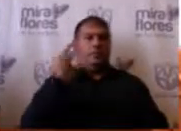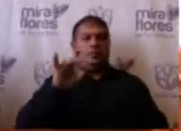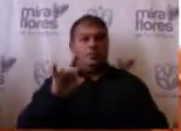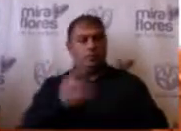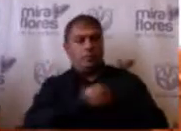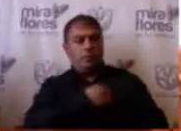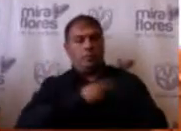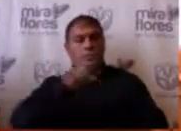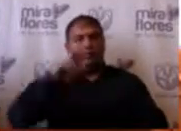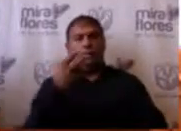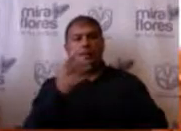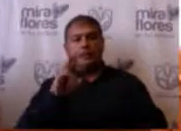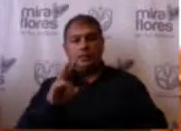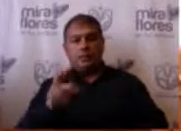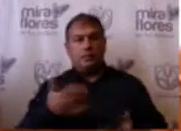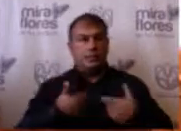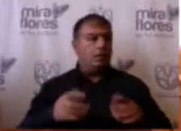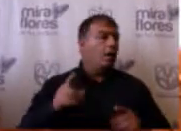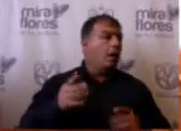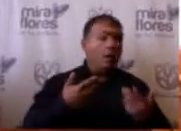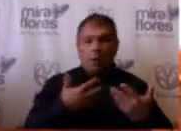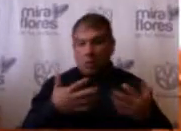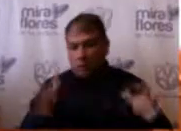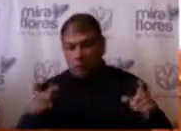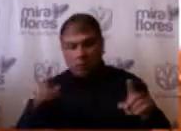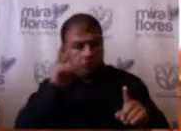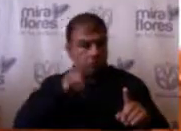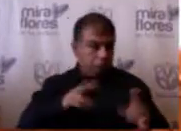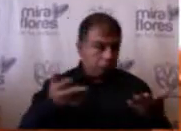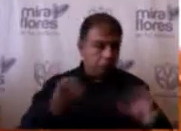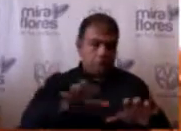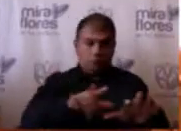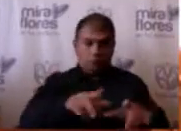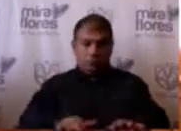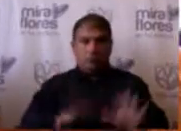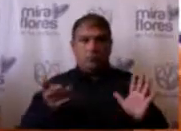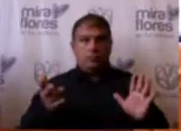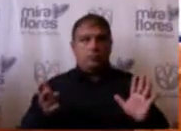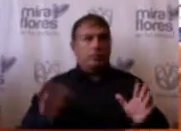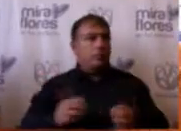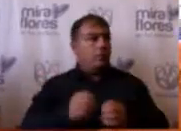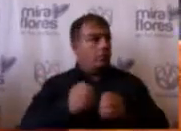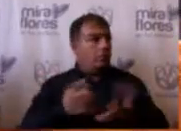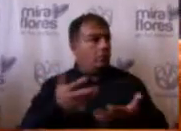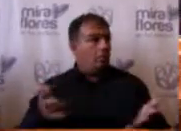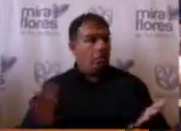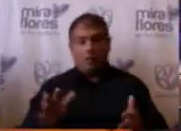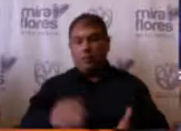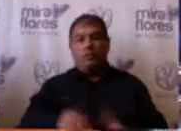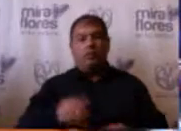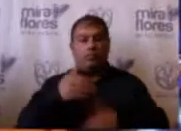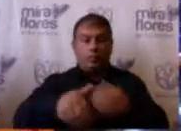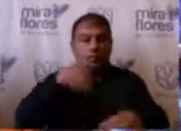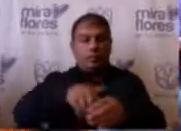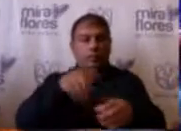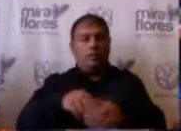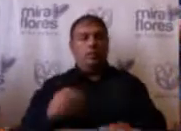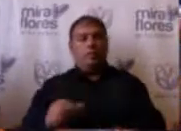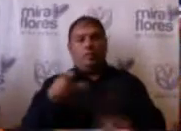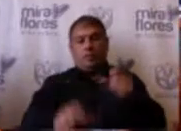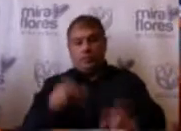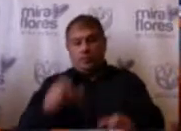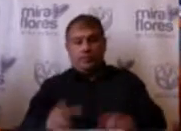2017 no sé si tenemos alguna observación aquí acta si no hay observaciones procederemos a votar aquellos miembros del